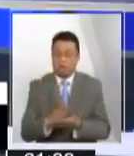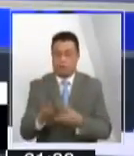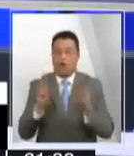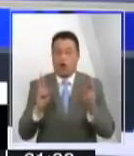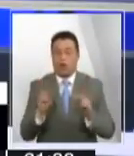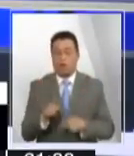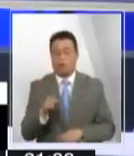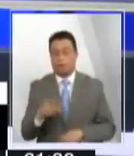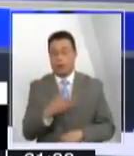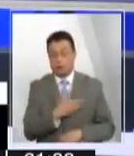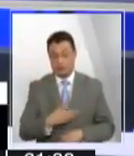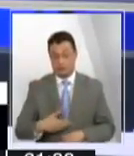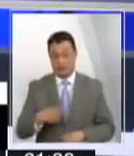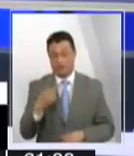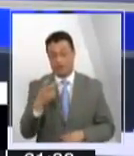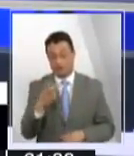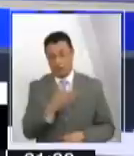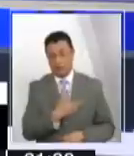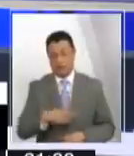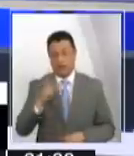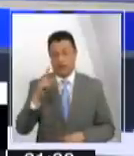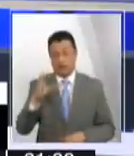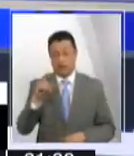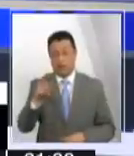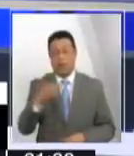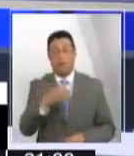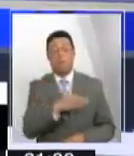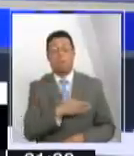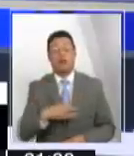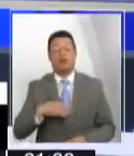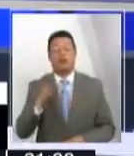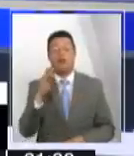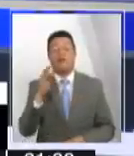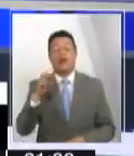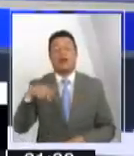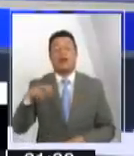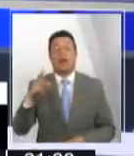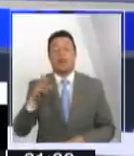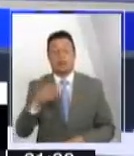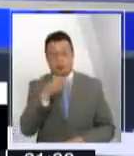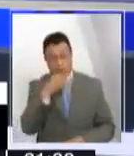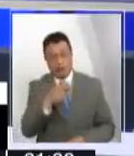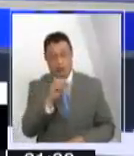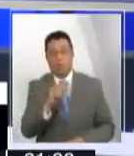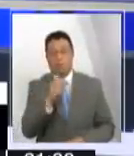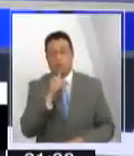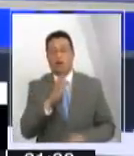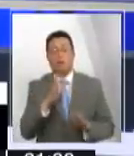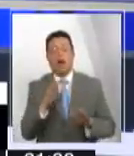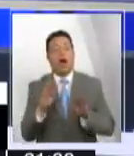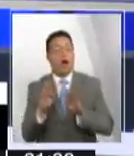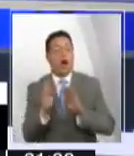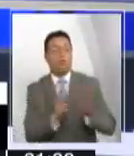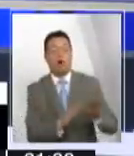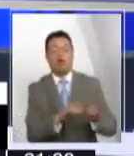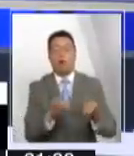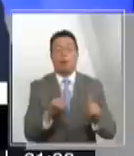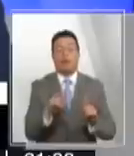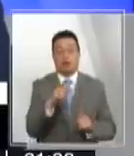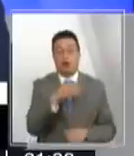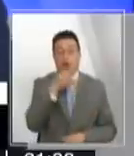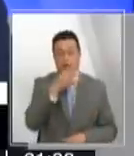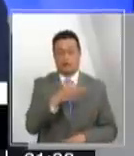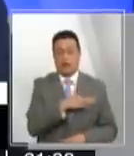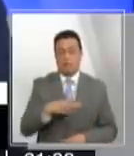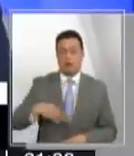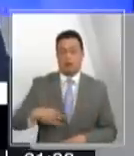vicepresidente de la Democracia Cristiana y en una entrevista hoy día el ministro Fernández ha dicho que ha hecho de menos un mayor apoyo de su partido. Él dice que no